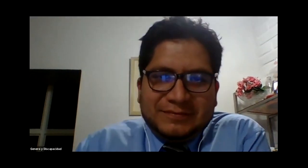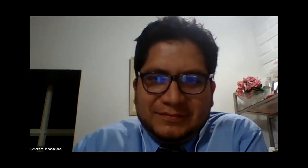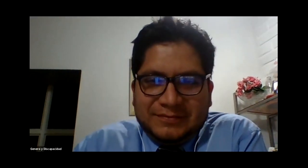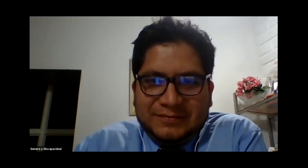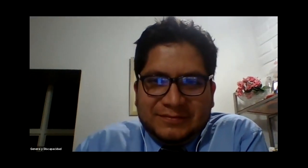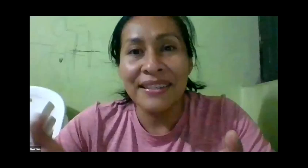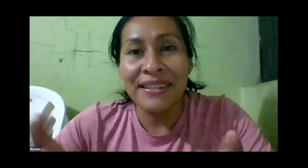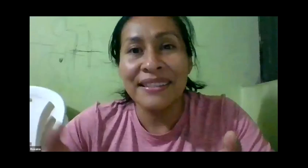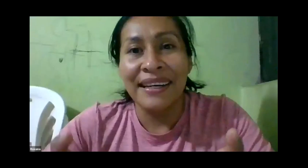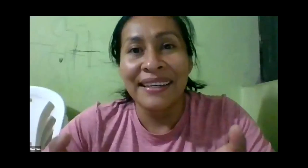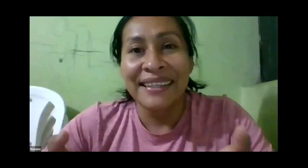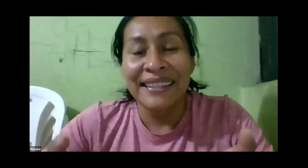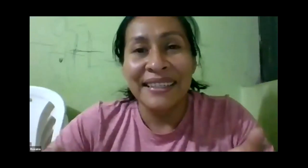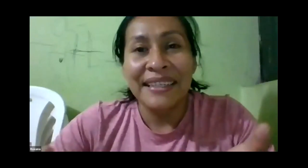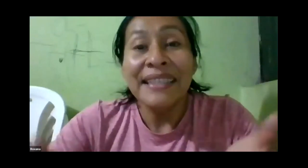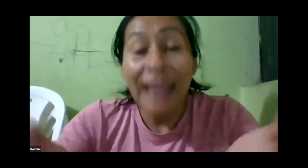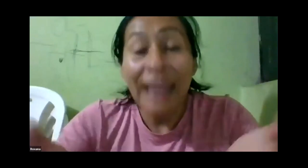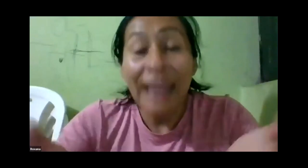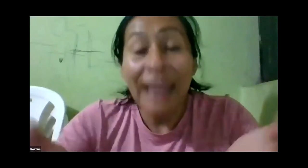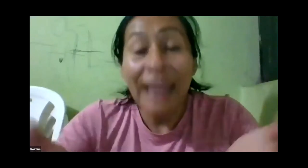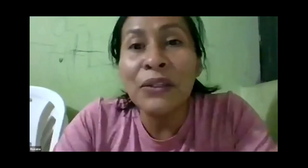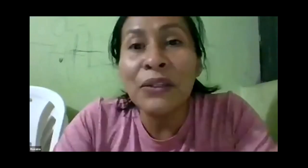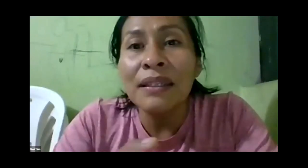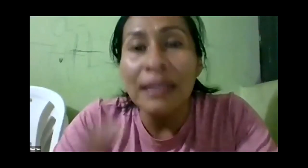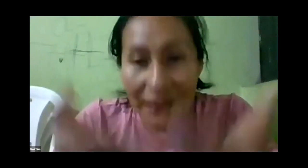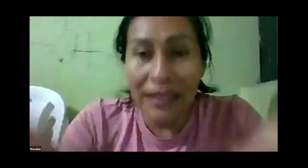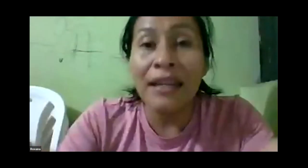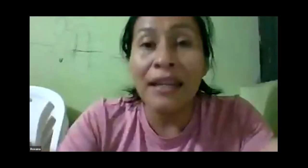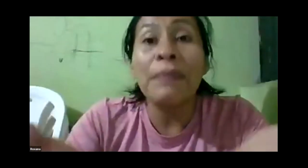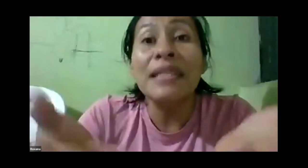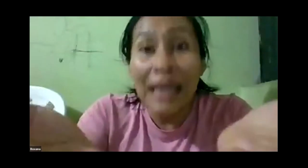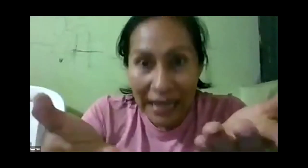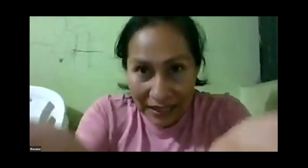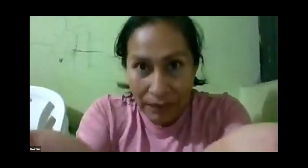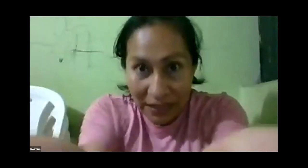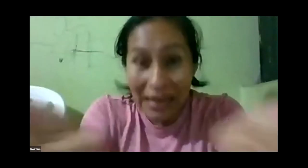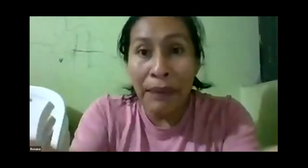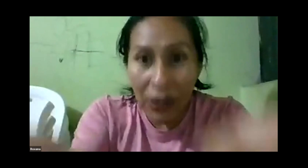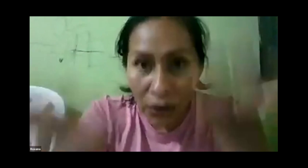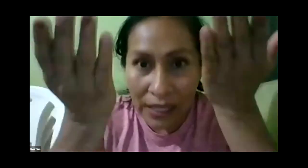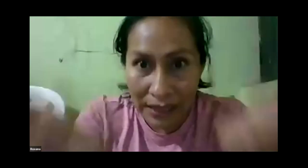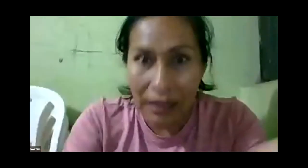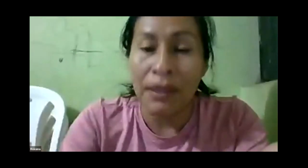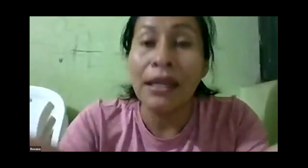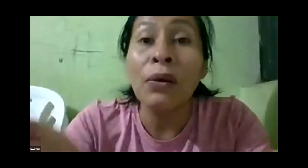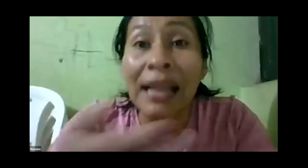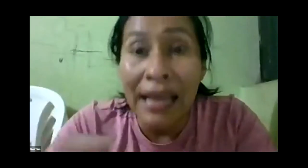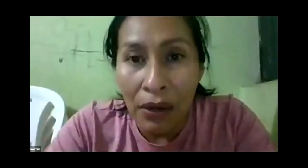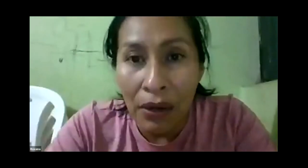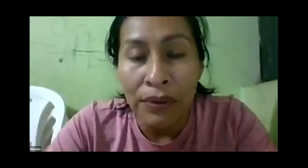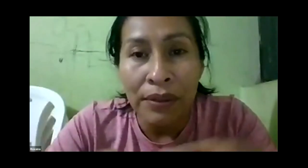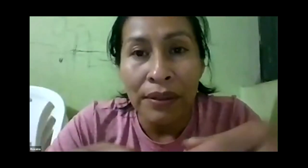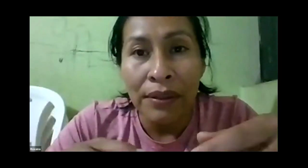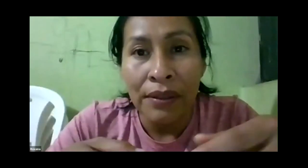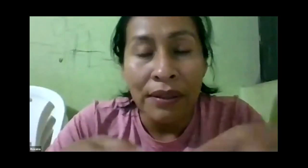está ya entregamos escrito no tiene que entregar mes y alcancen estira la mano y entregue me tengo que